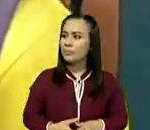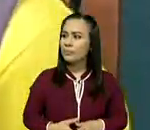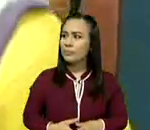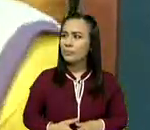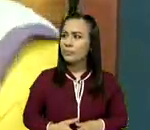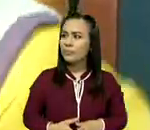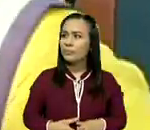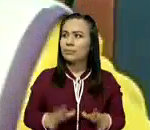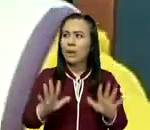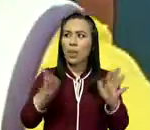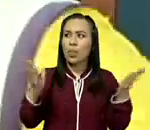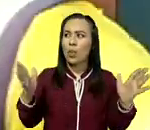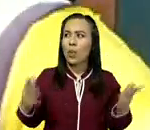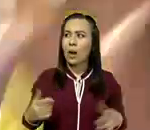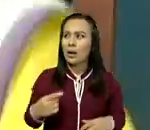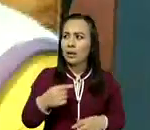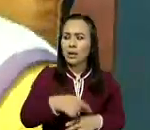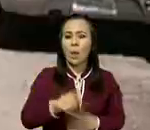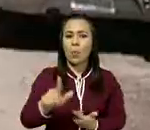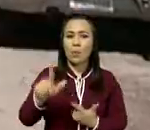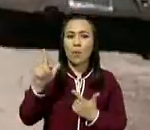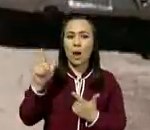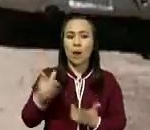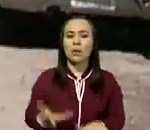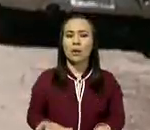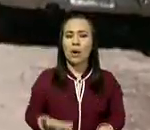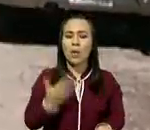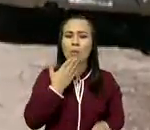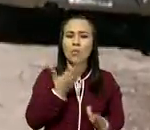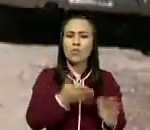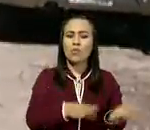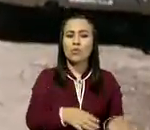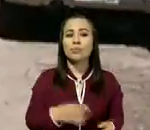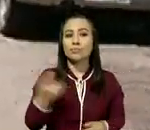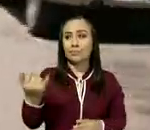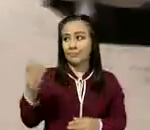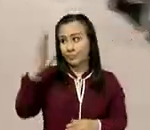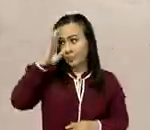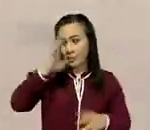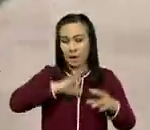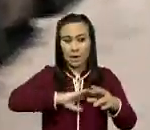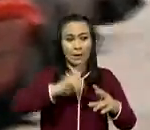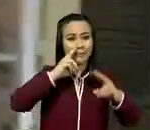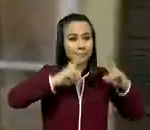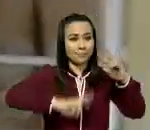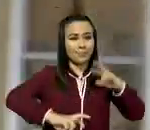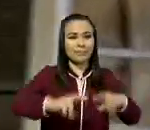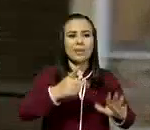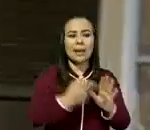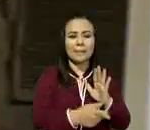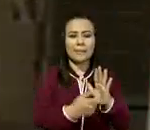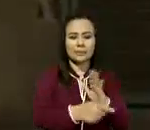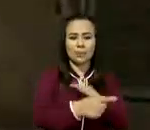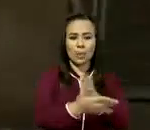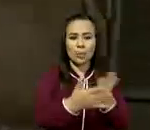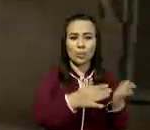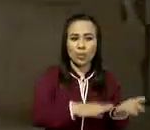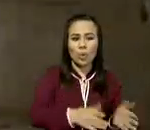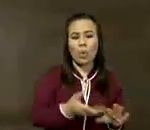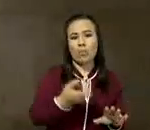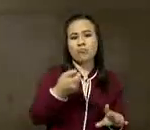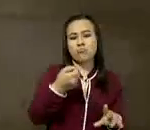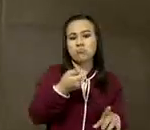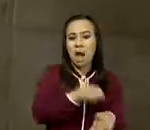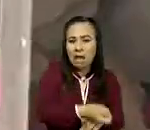No ha habido guardias, estando los guardias aquí. Criminalística en el punto también para determinar qué fue lo que pasó. El cuerpo